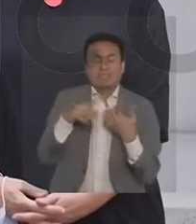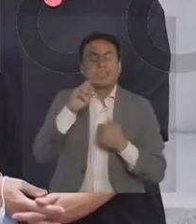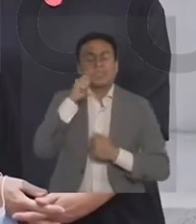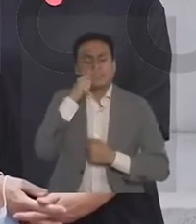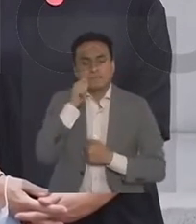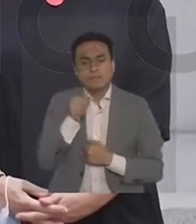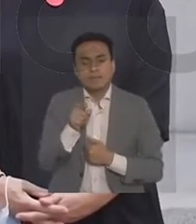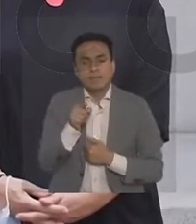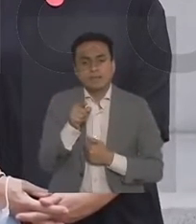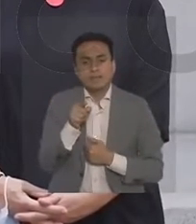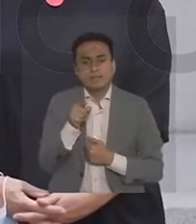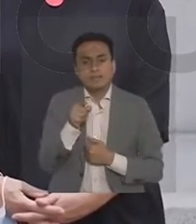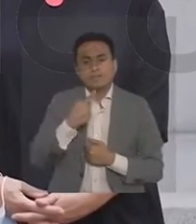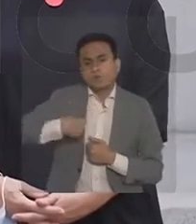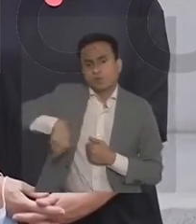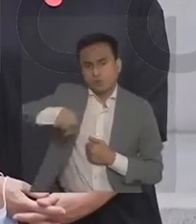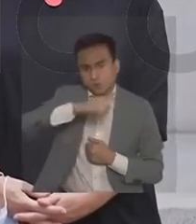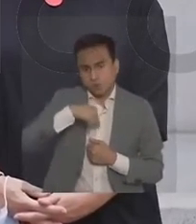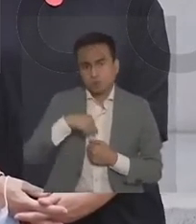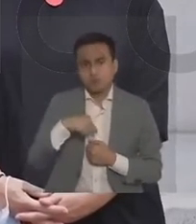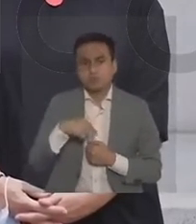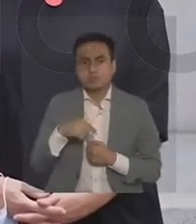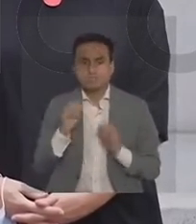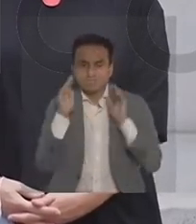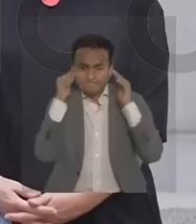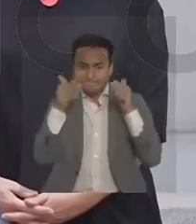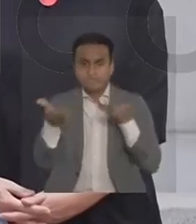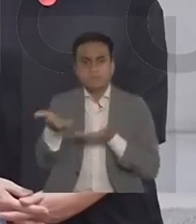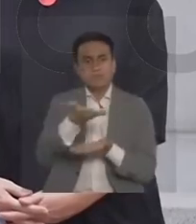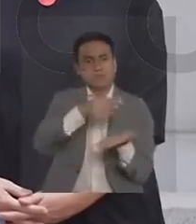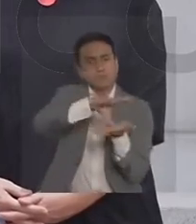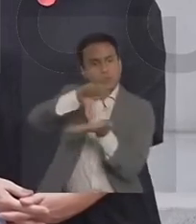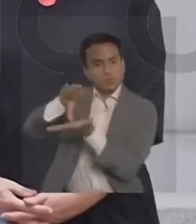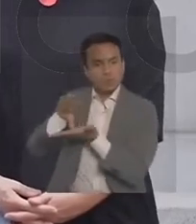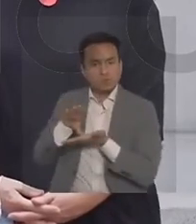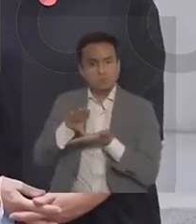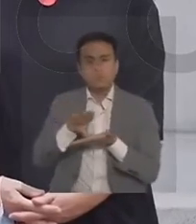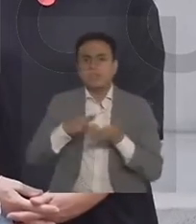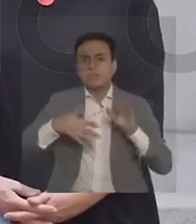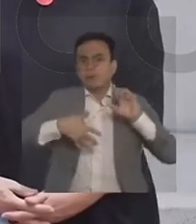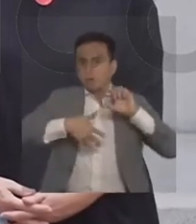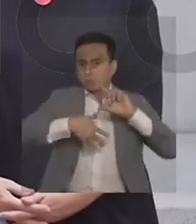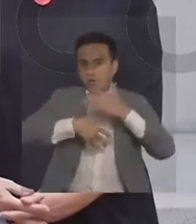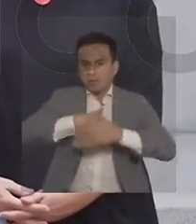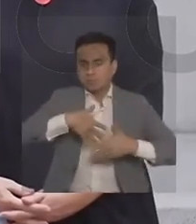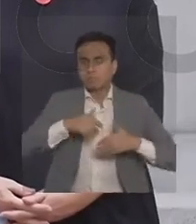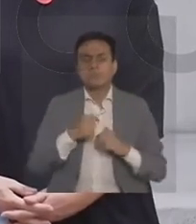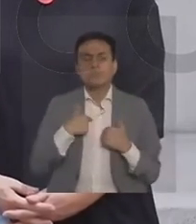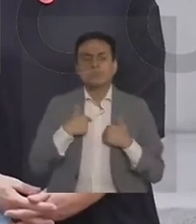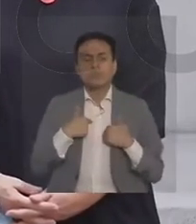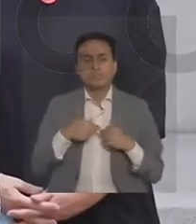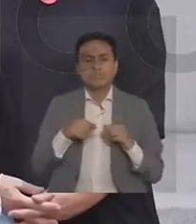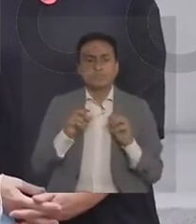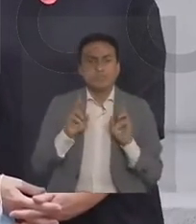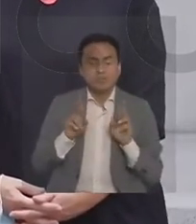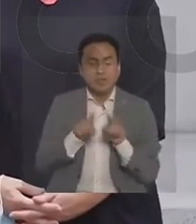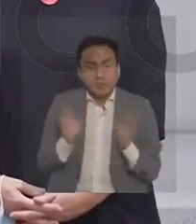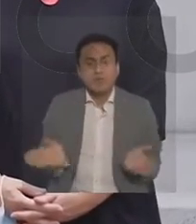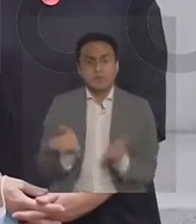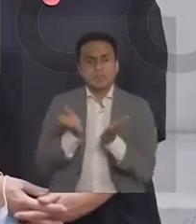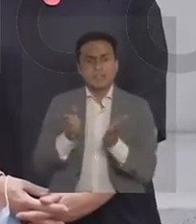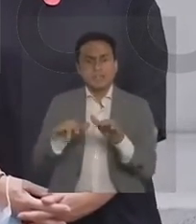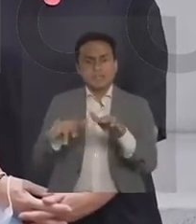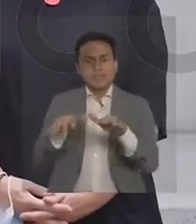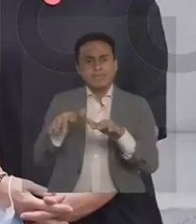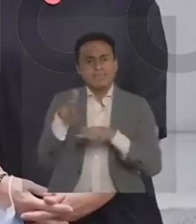significa que tenemos que abordarlo en conjunto, como región. Yo espero, y lo que voy a promover en esta